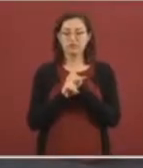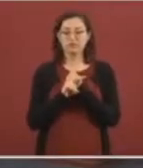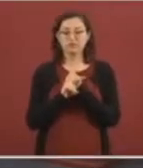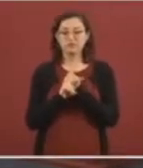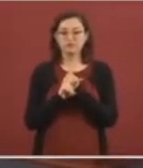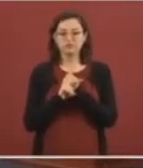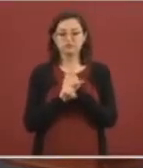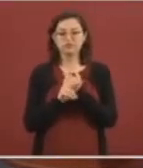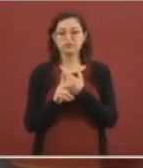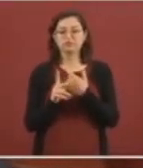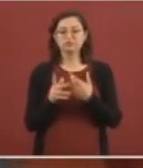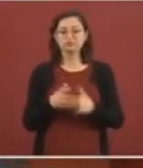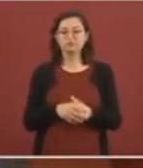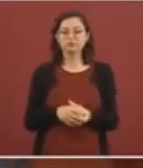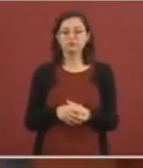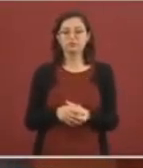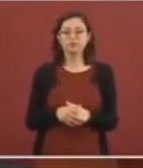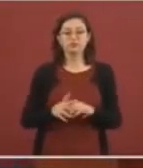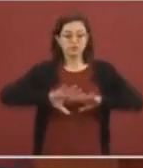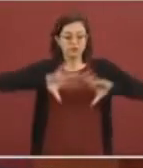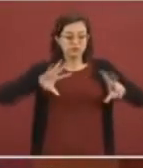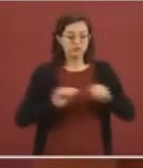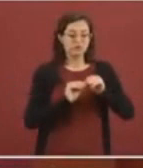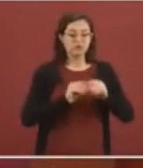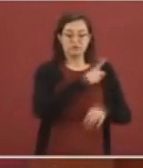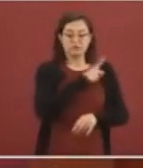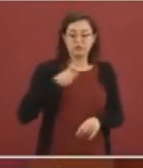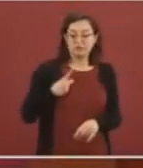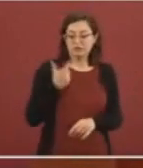de deuda neta